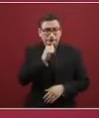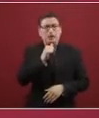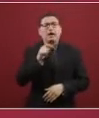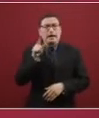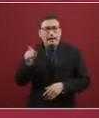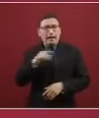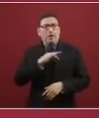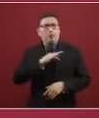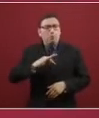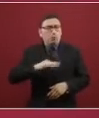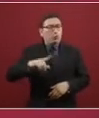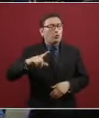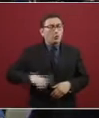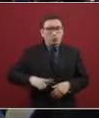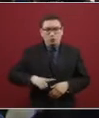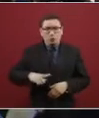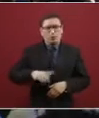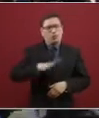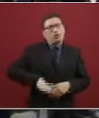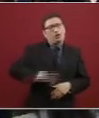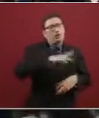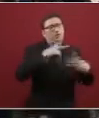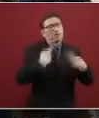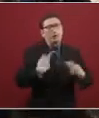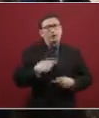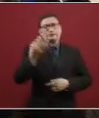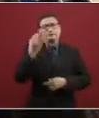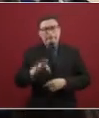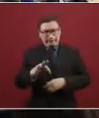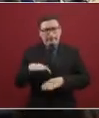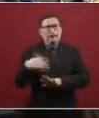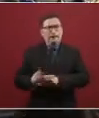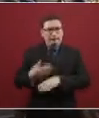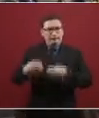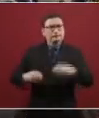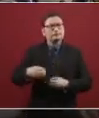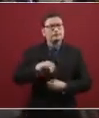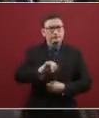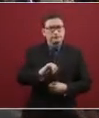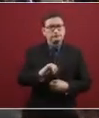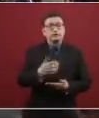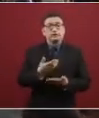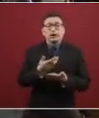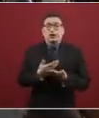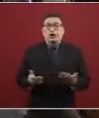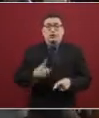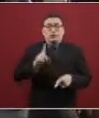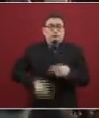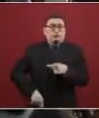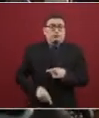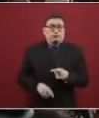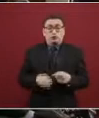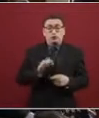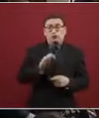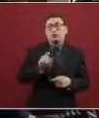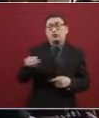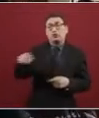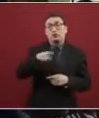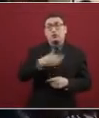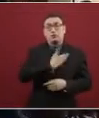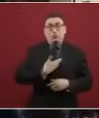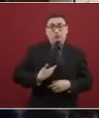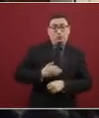patria ahora ya no hay fuego ya se puede juzgar al presidente de la